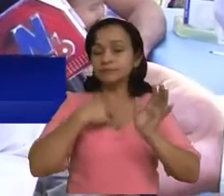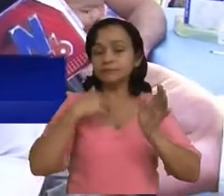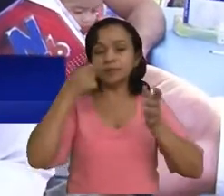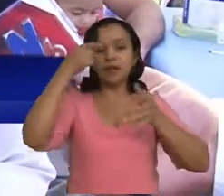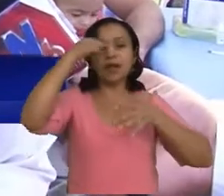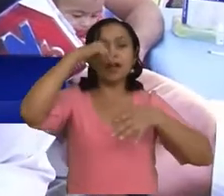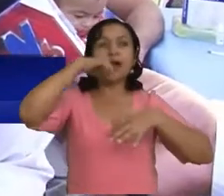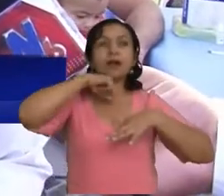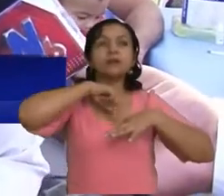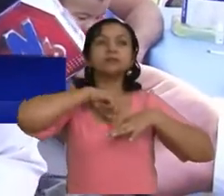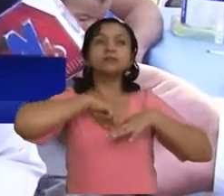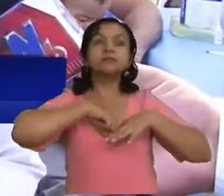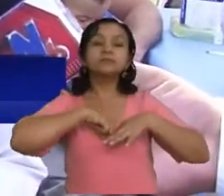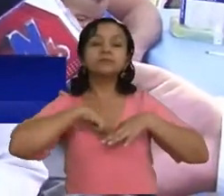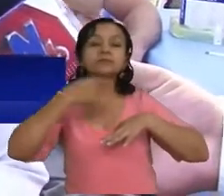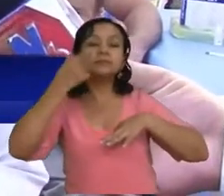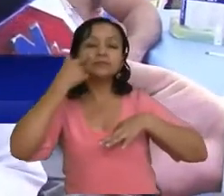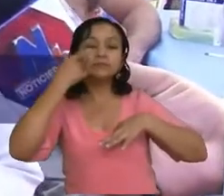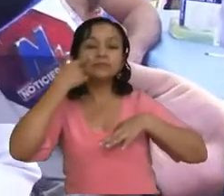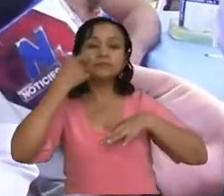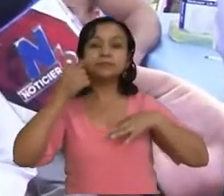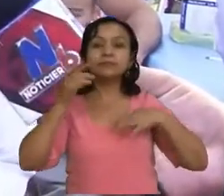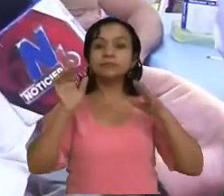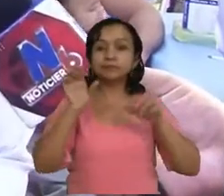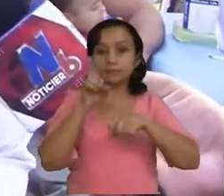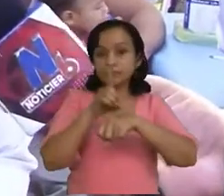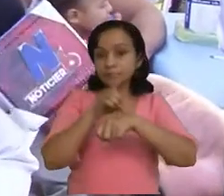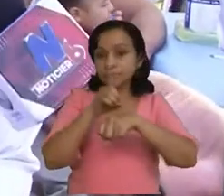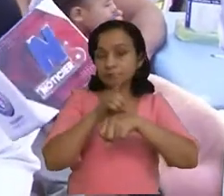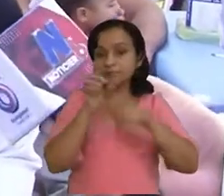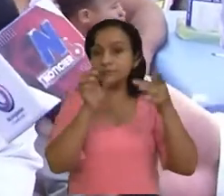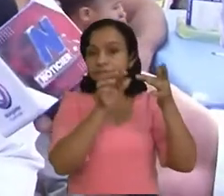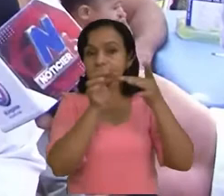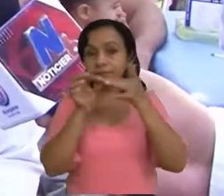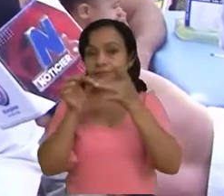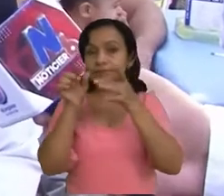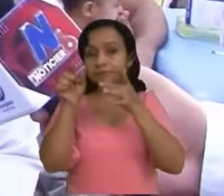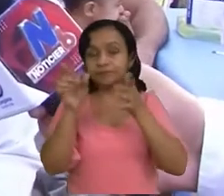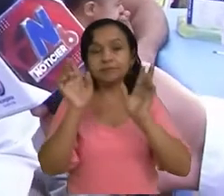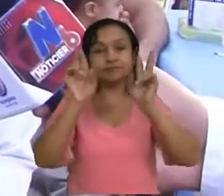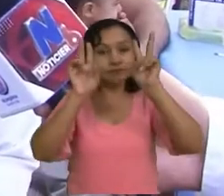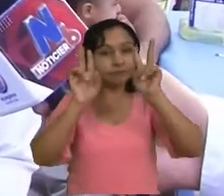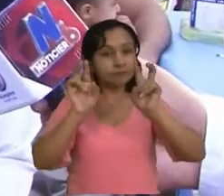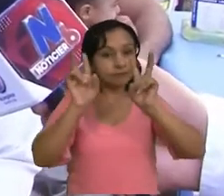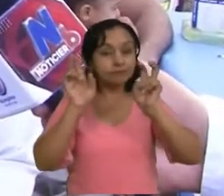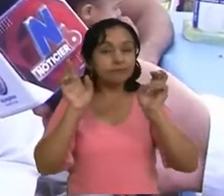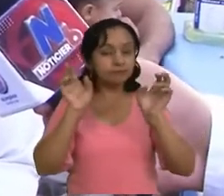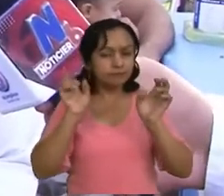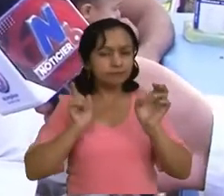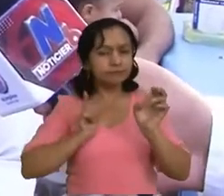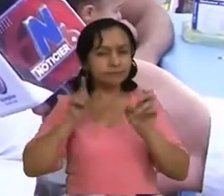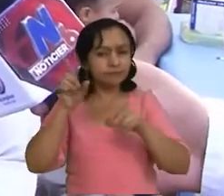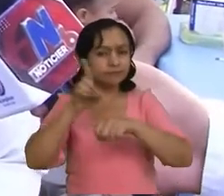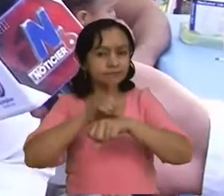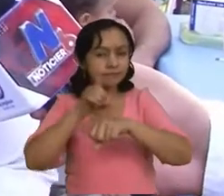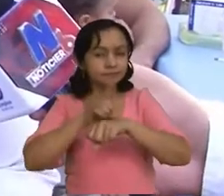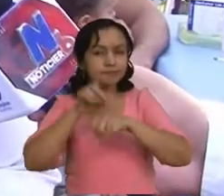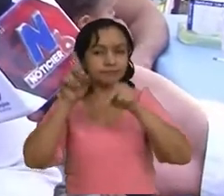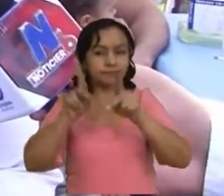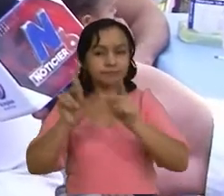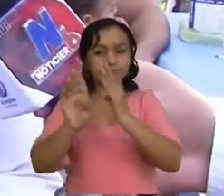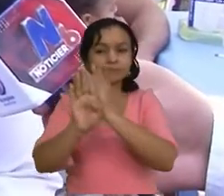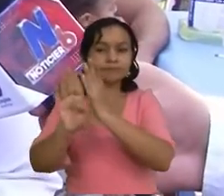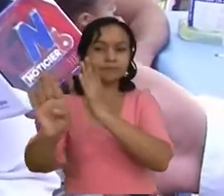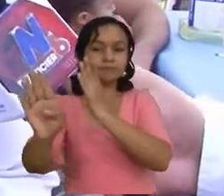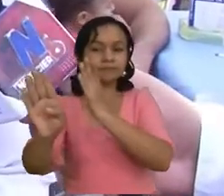endoscopía con el médico especialista en la materia. Ya lo tenemos ahí, ya tenemos a los pacientes,